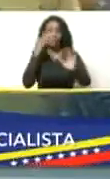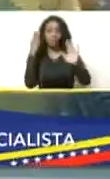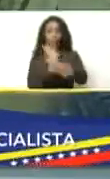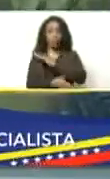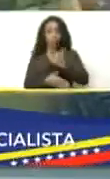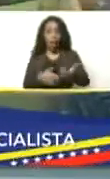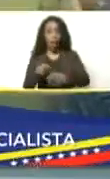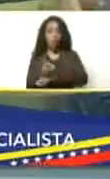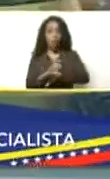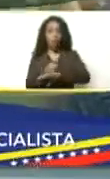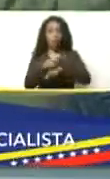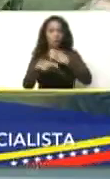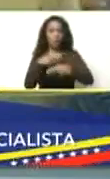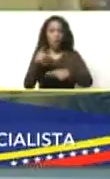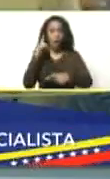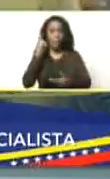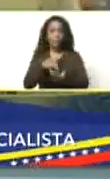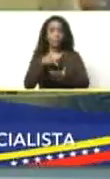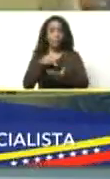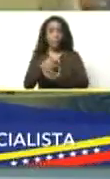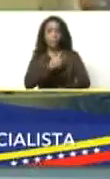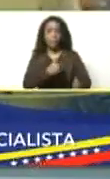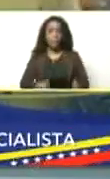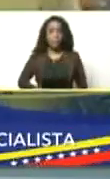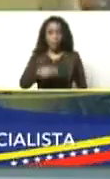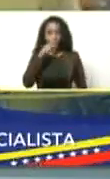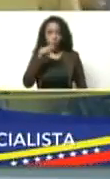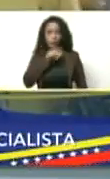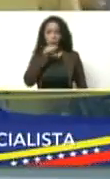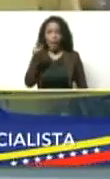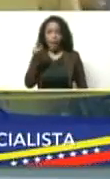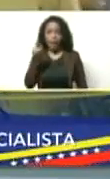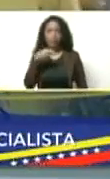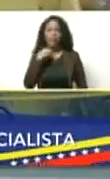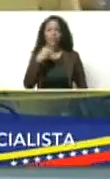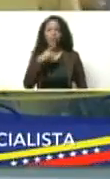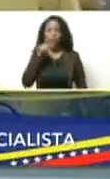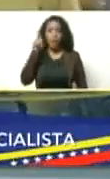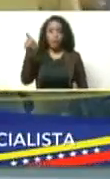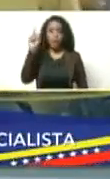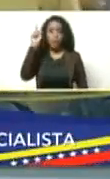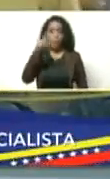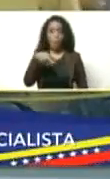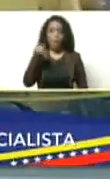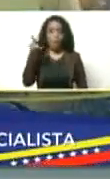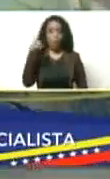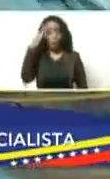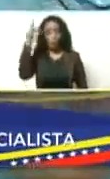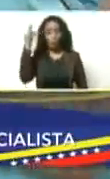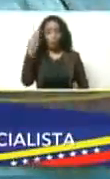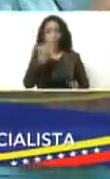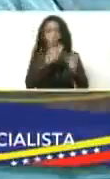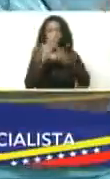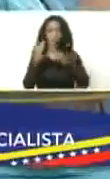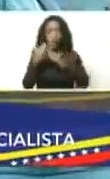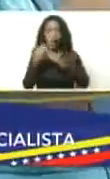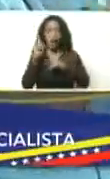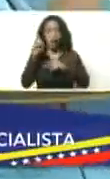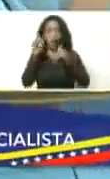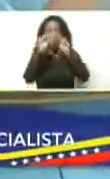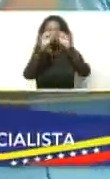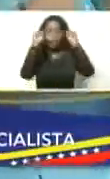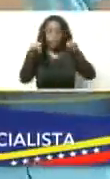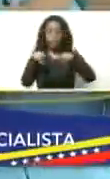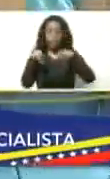el gobierno revolucionario es el presidente Maduro, pero es aquella vocera que está allá también de su Consejo Comunal. Es un sistema